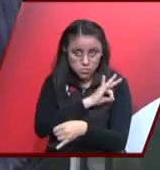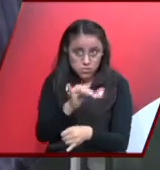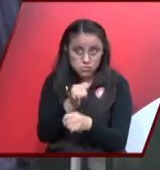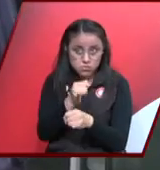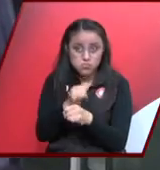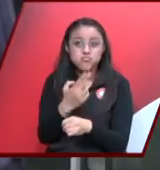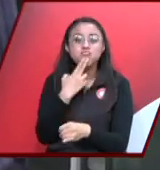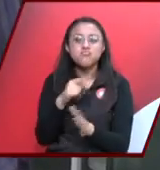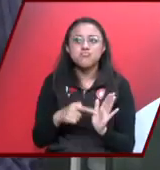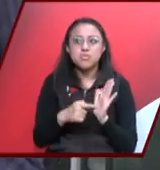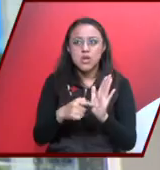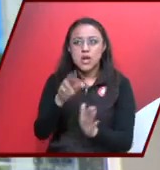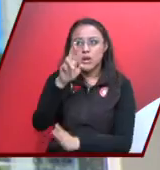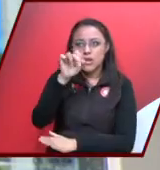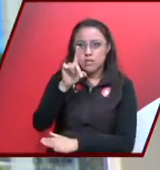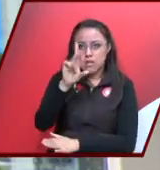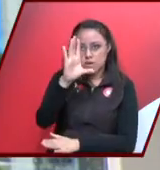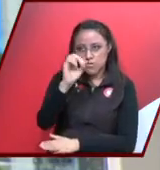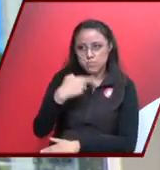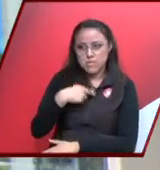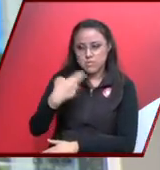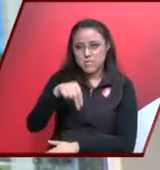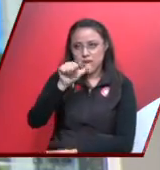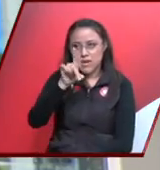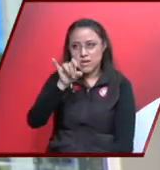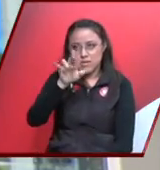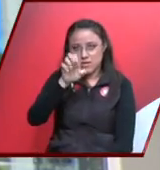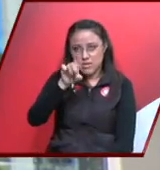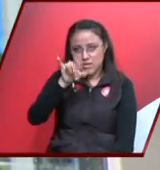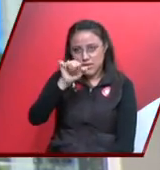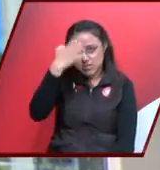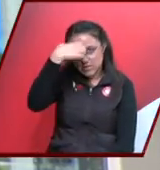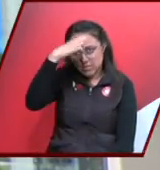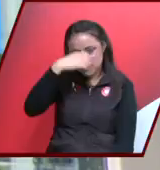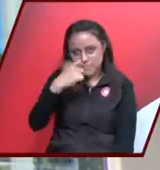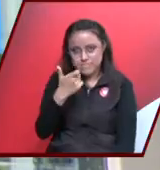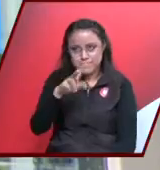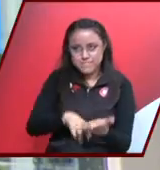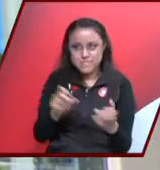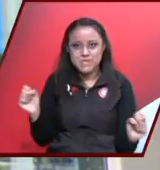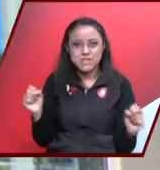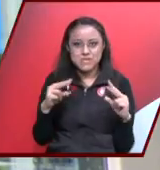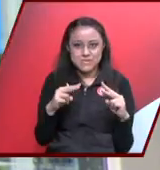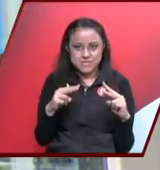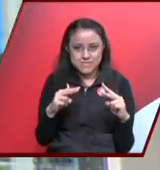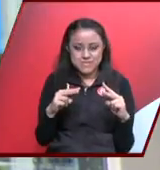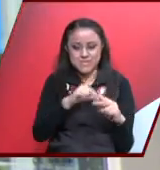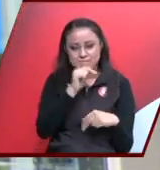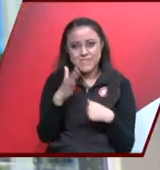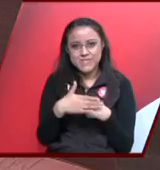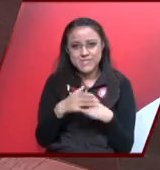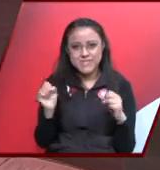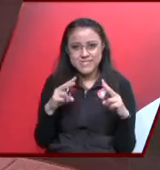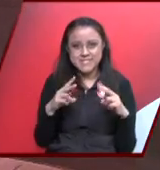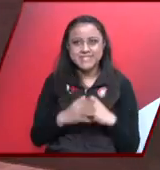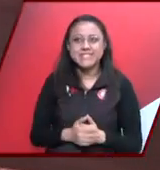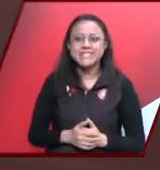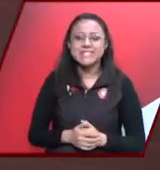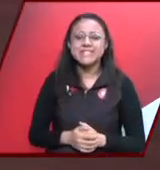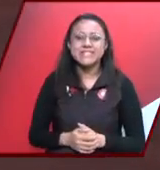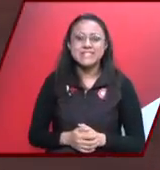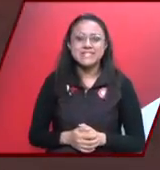través del Redeco. Yo soy Adrián Díaz, experto en finanzas personales. Nos vemos en la próxima.